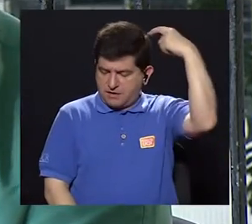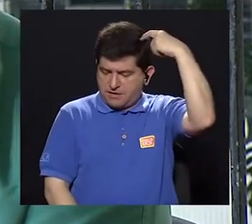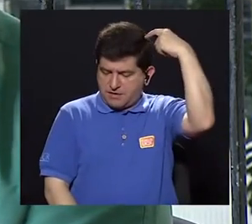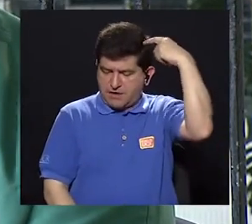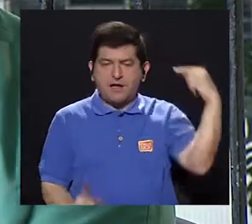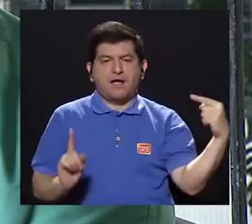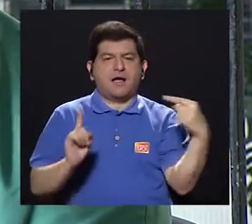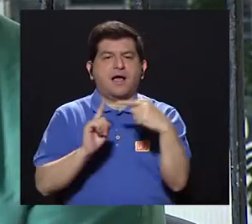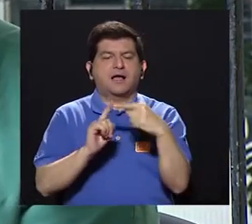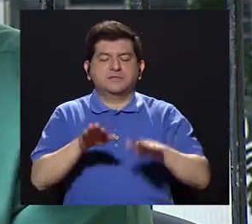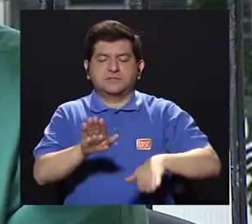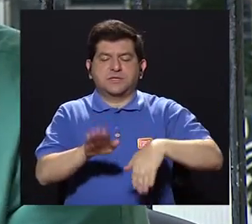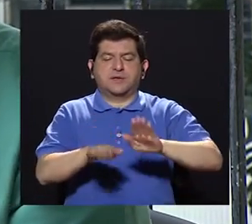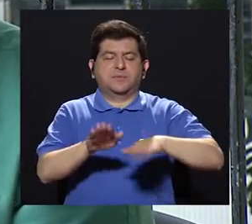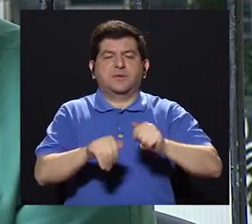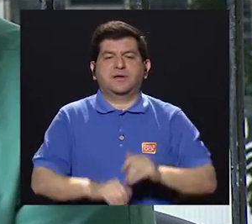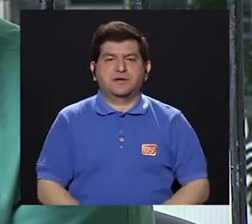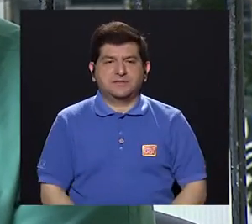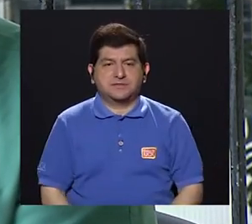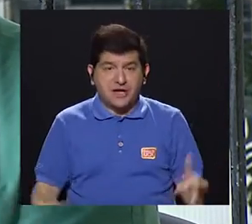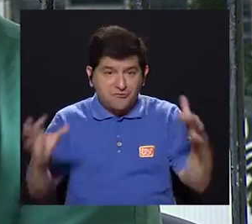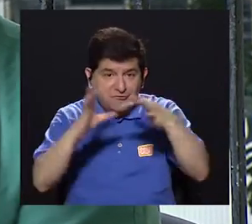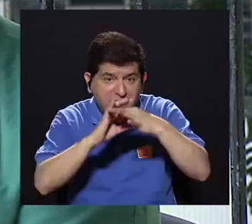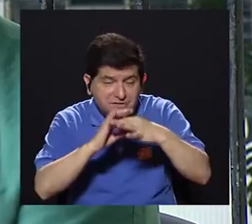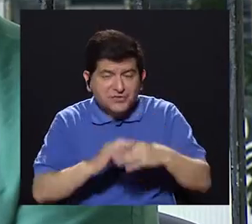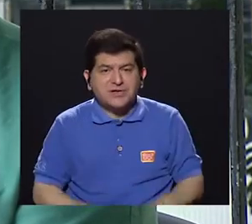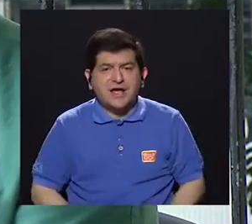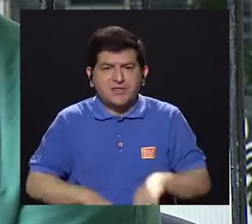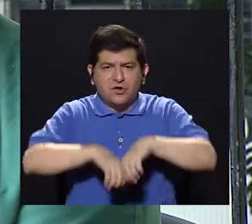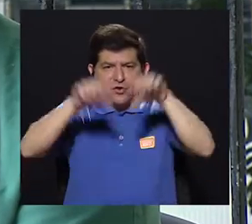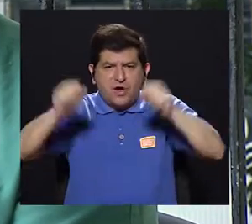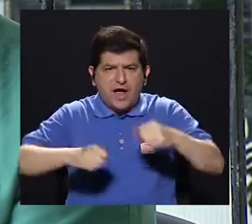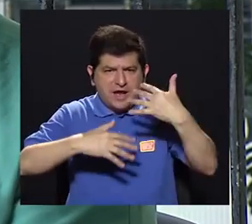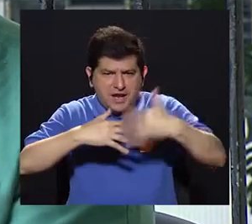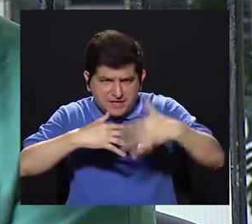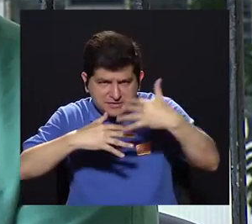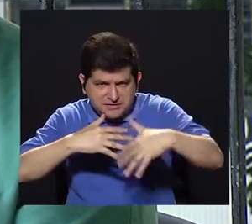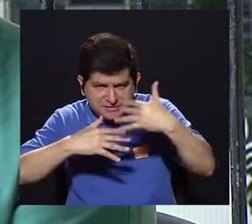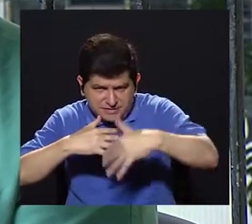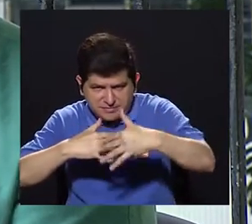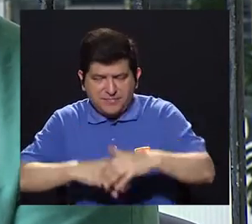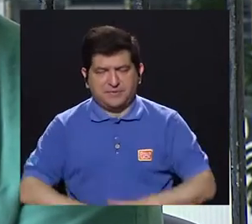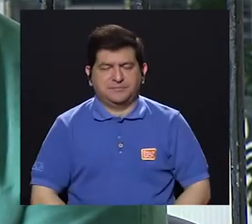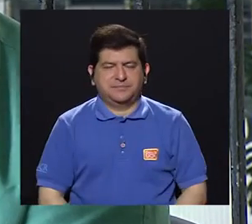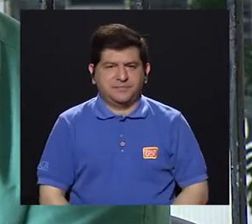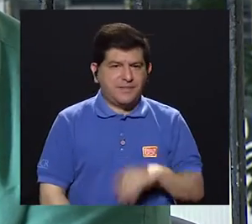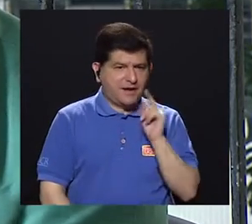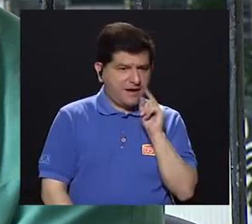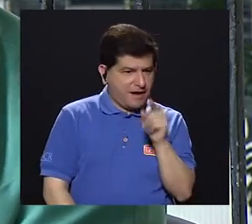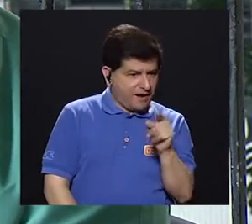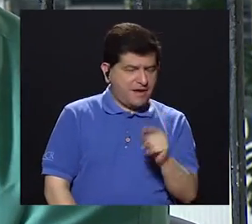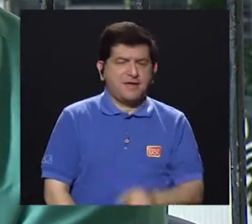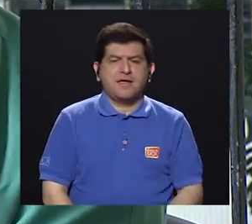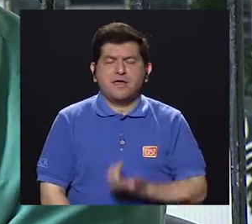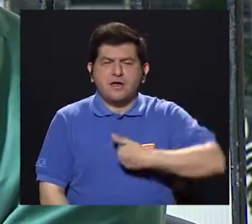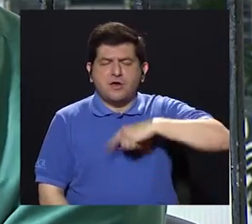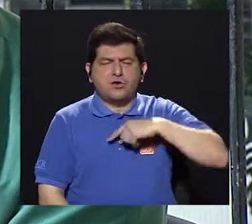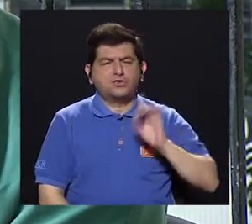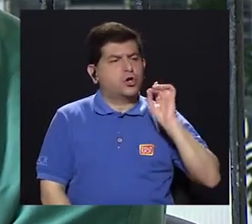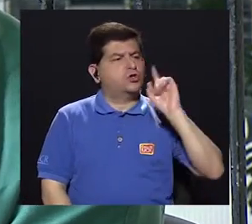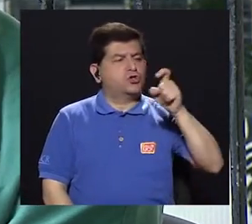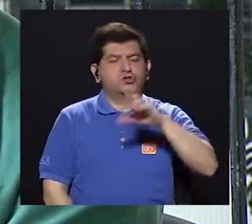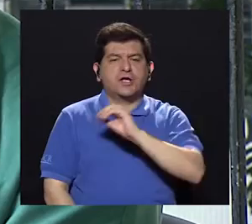el cerebro hasta los pies en el torrente sanguíneo o en la parte vascular. Entonces